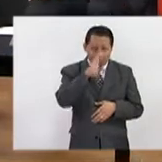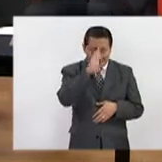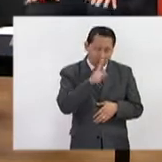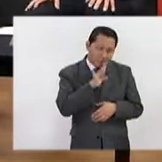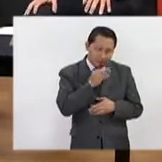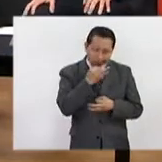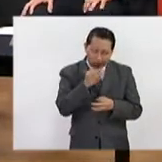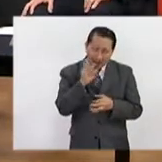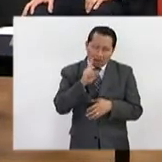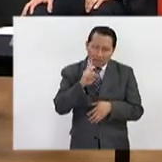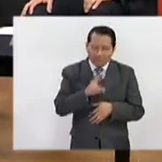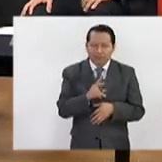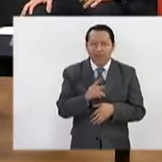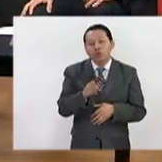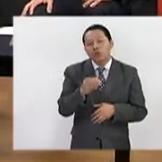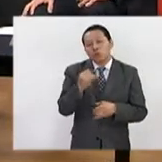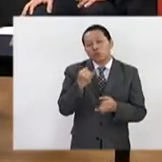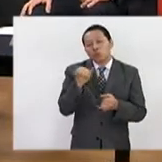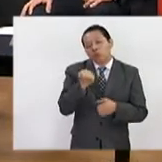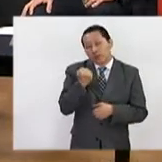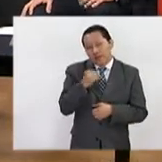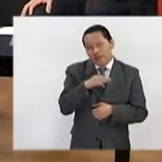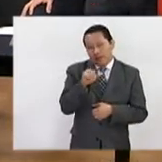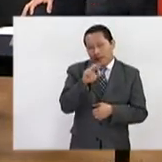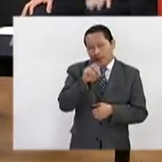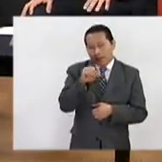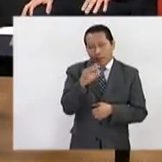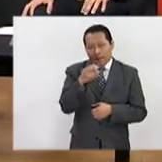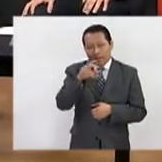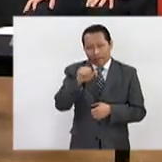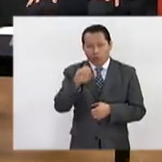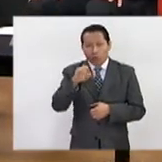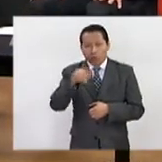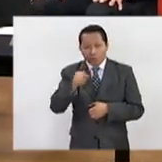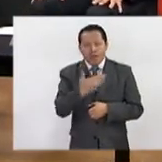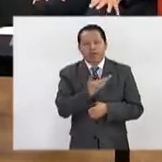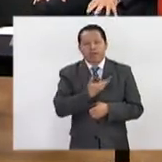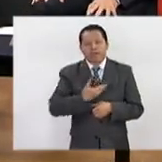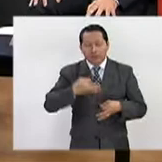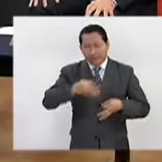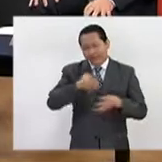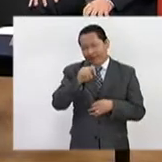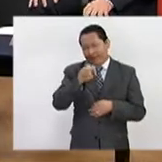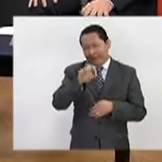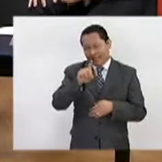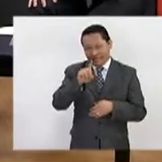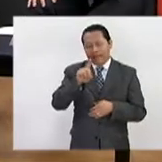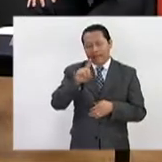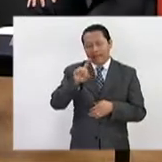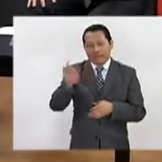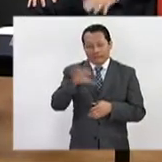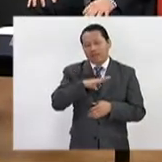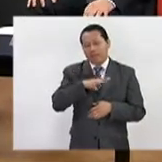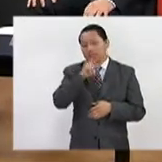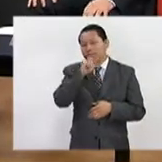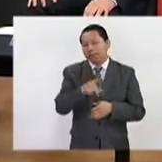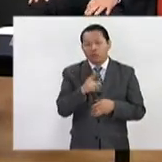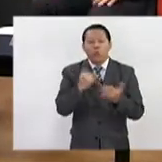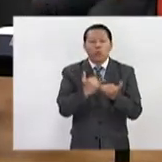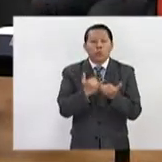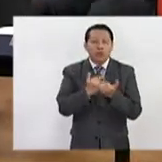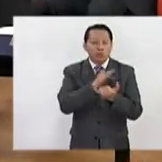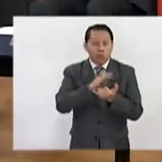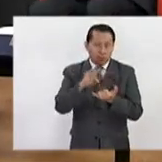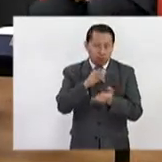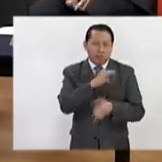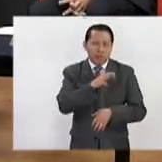pues muchísima suerte. Gracias por estar con nosotros, Armando Hernández Cruz, actualmente presidente del Tribunal Electoral de la Ciudad de México y aspirante a la presidencia de